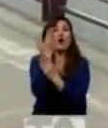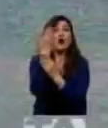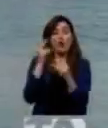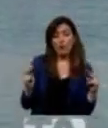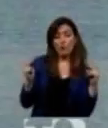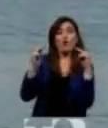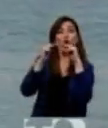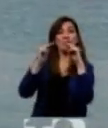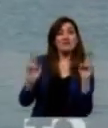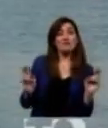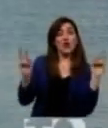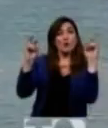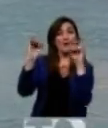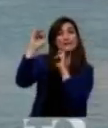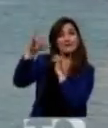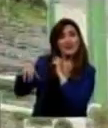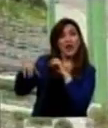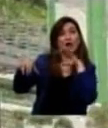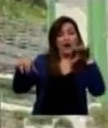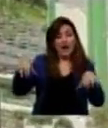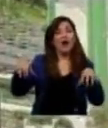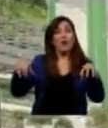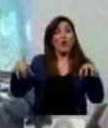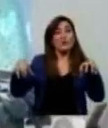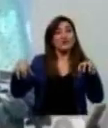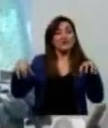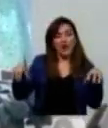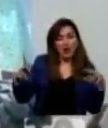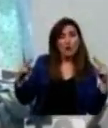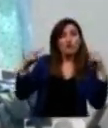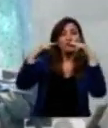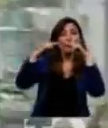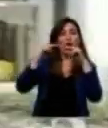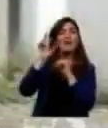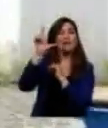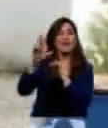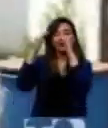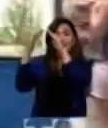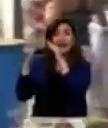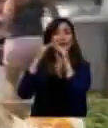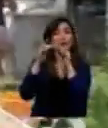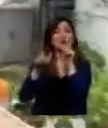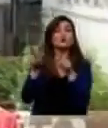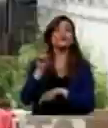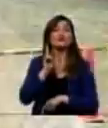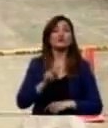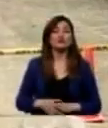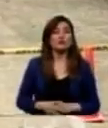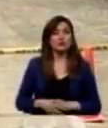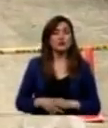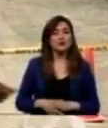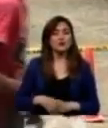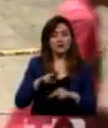puente peatonal que une la isla con el continente. 3 conjuntos habitacionales para los damnificados.